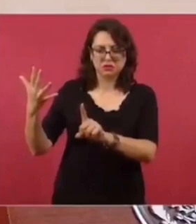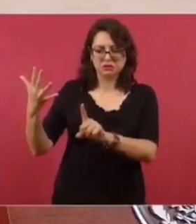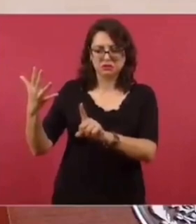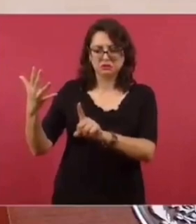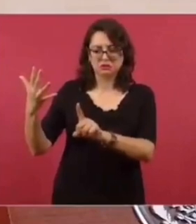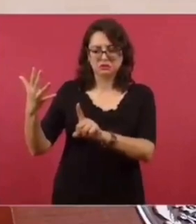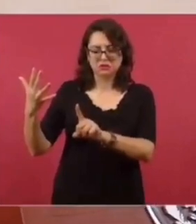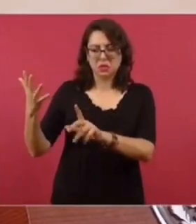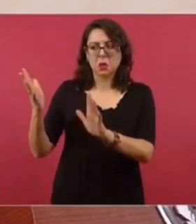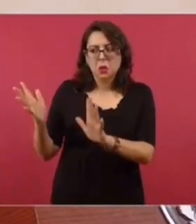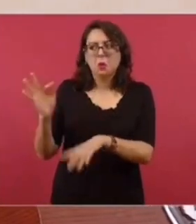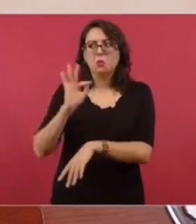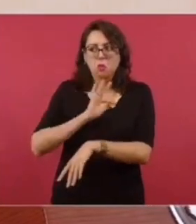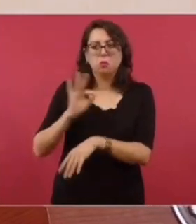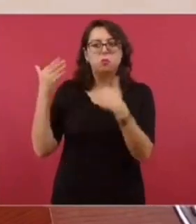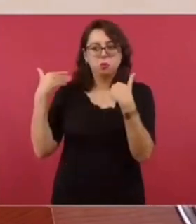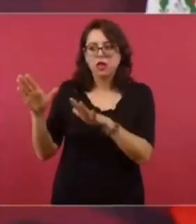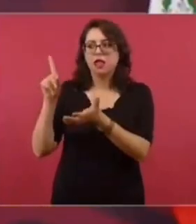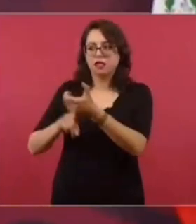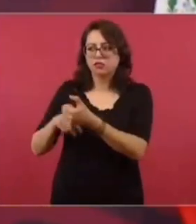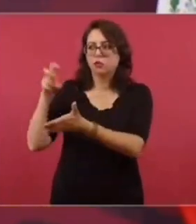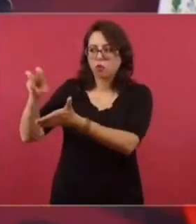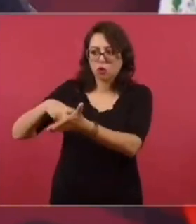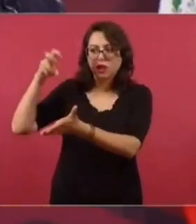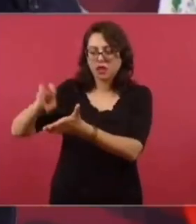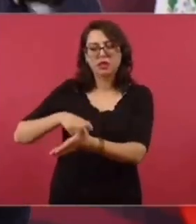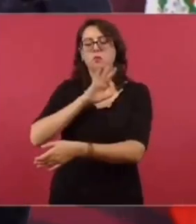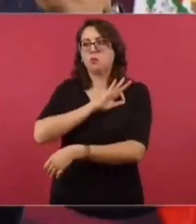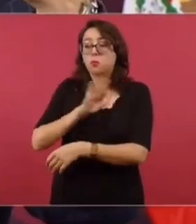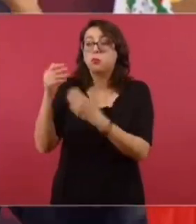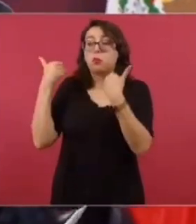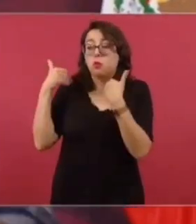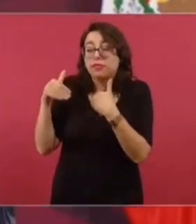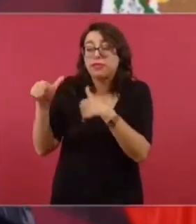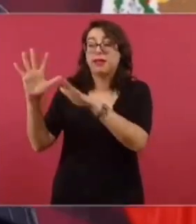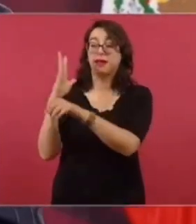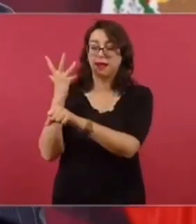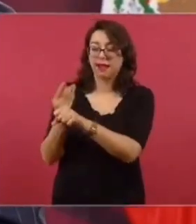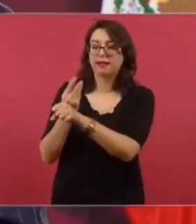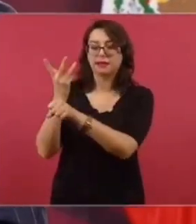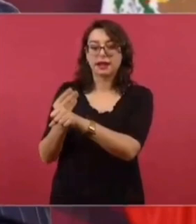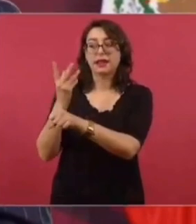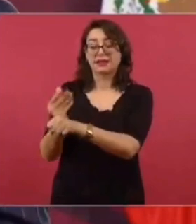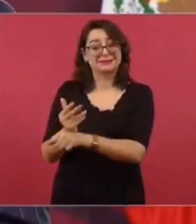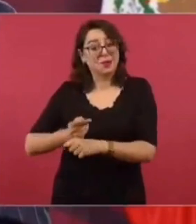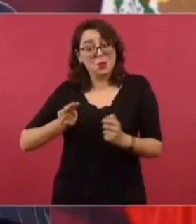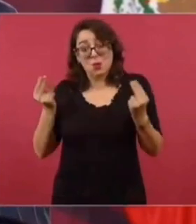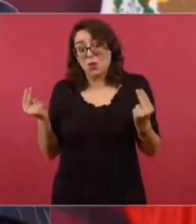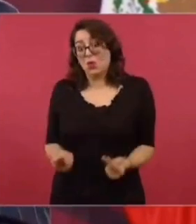proceso de renovación al interior del Poder Judicial que lo requiere, urge